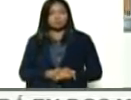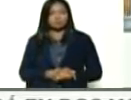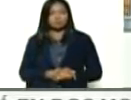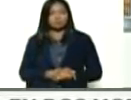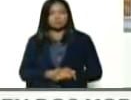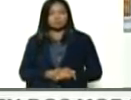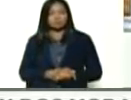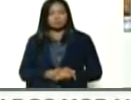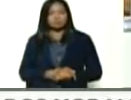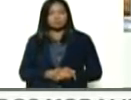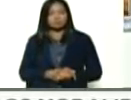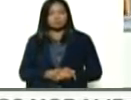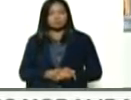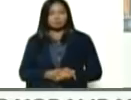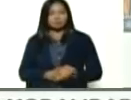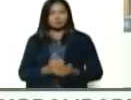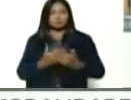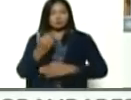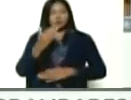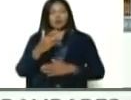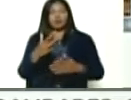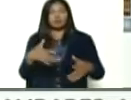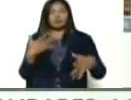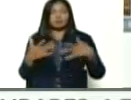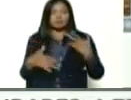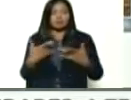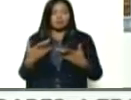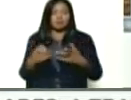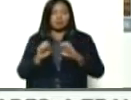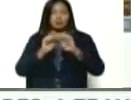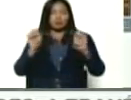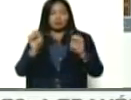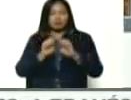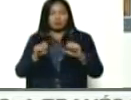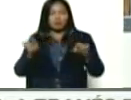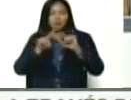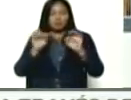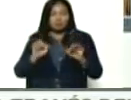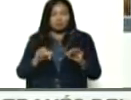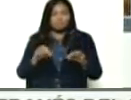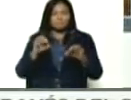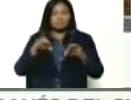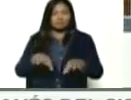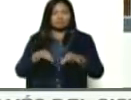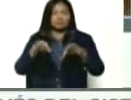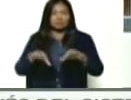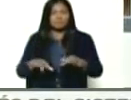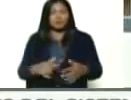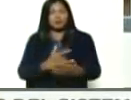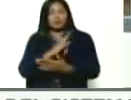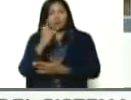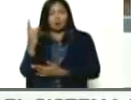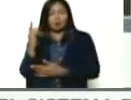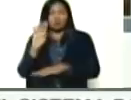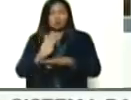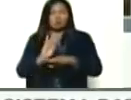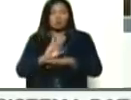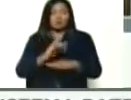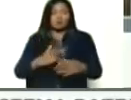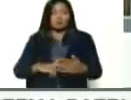el mayor acto educativo auto educativo es sembrar un árbol cuidar un